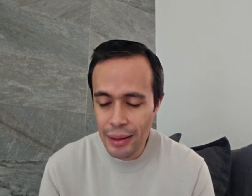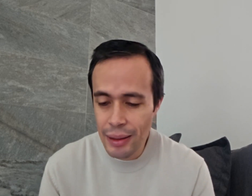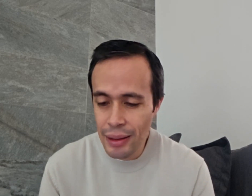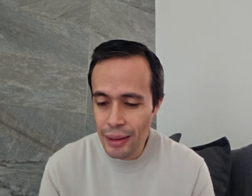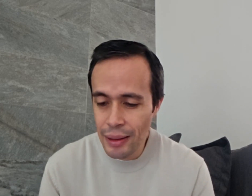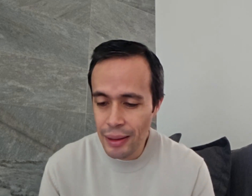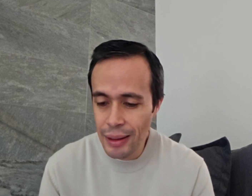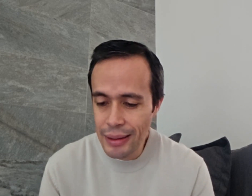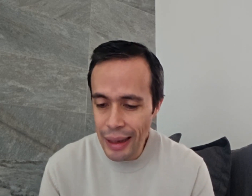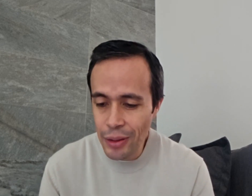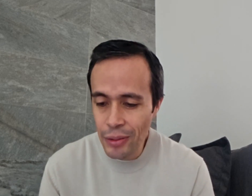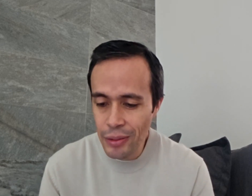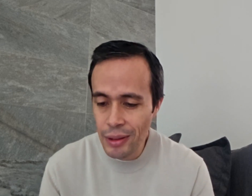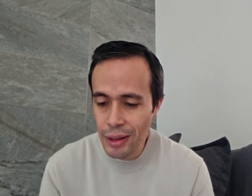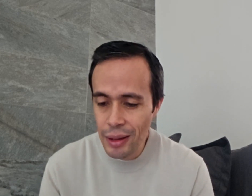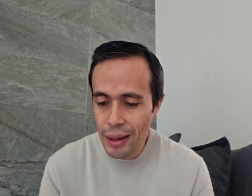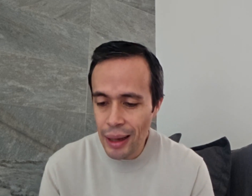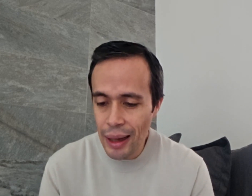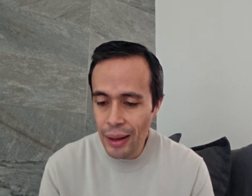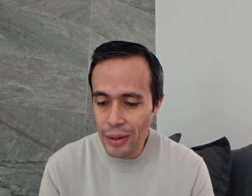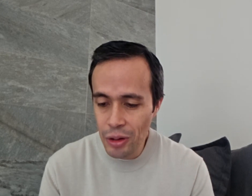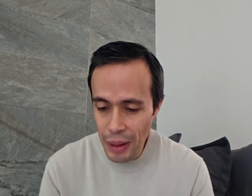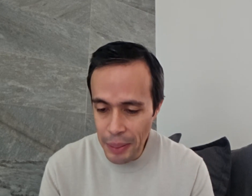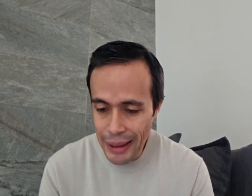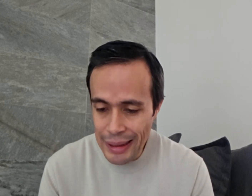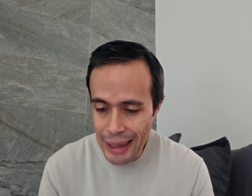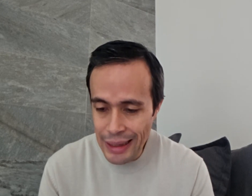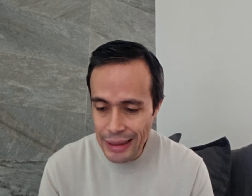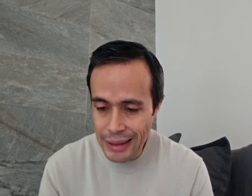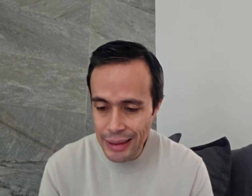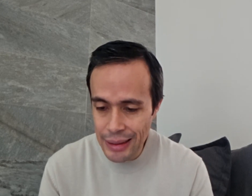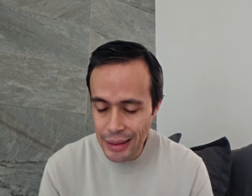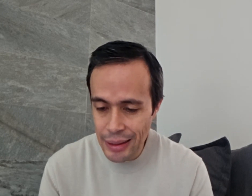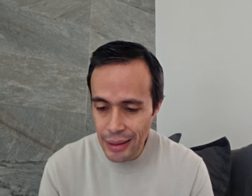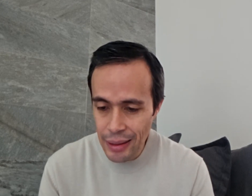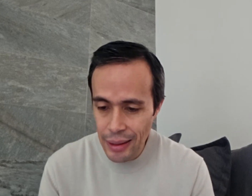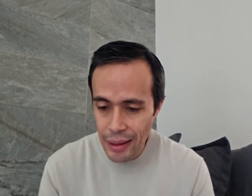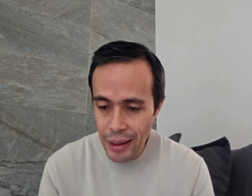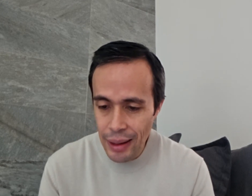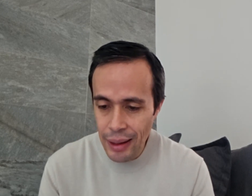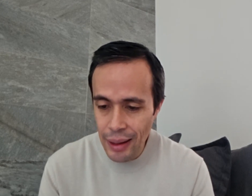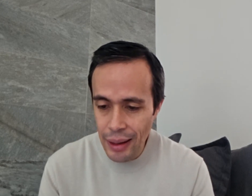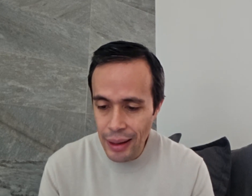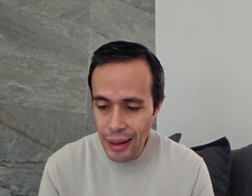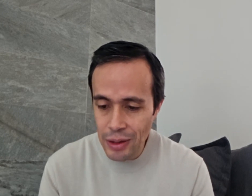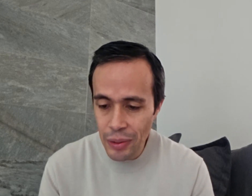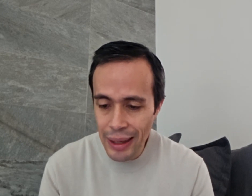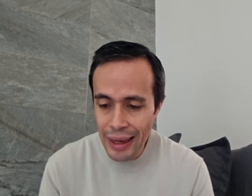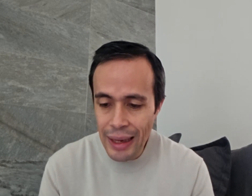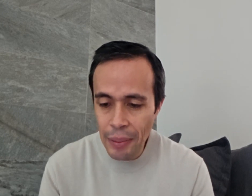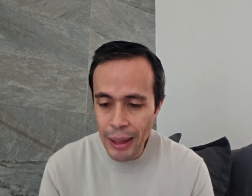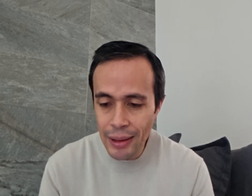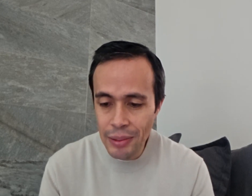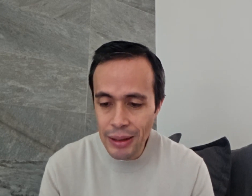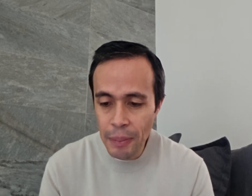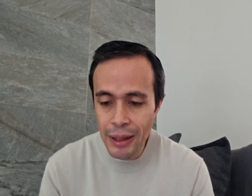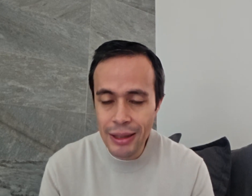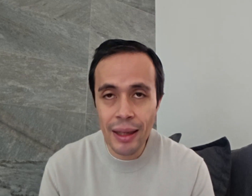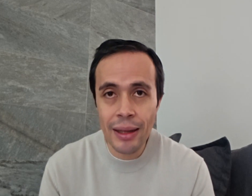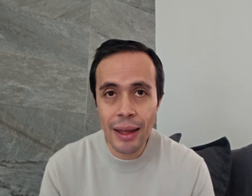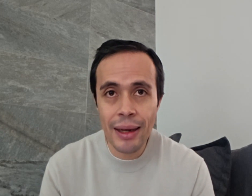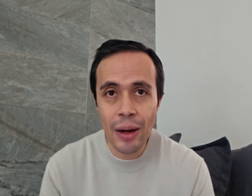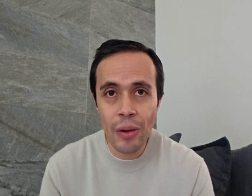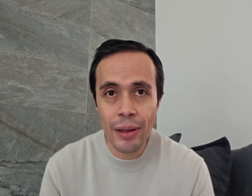de este año a 2026. Y en el caso de Lenia Batres va a